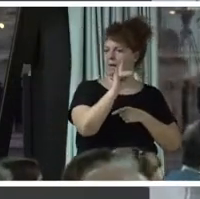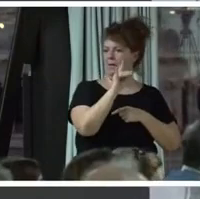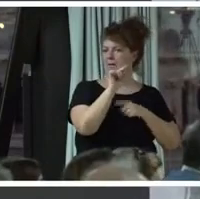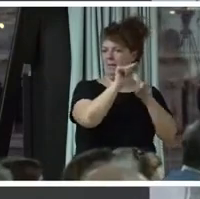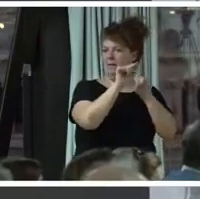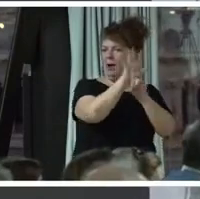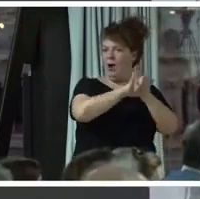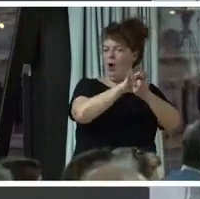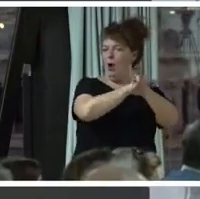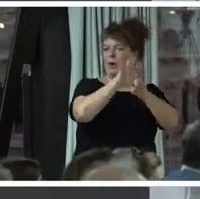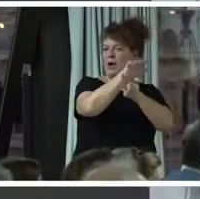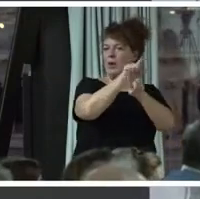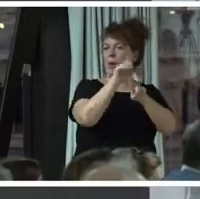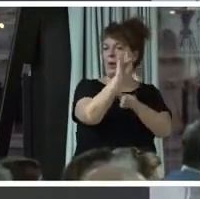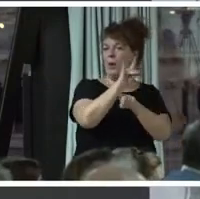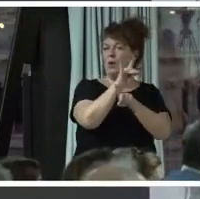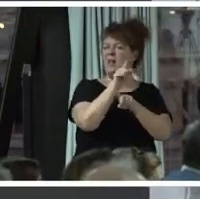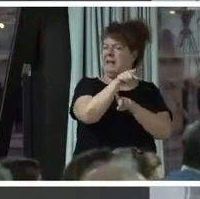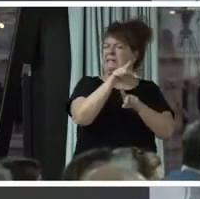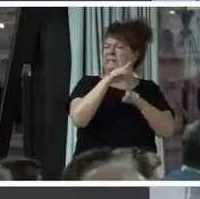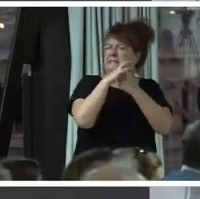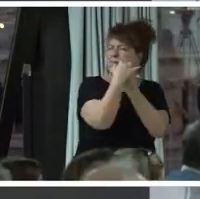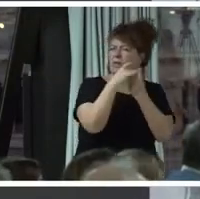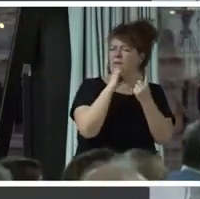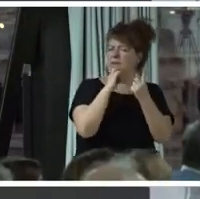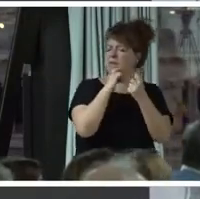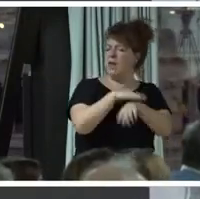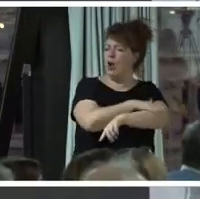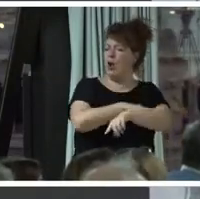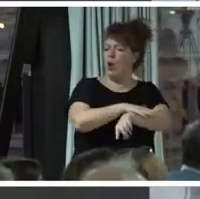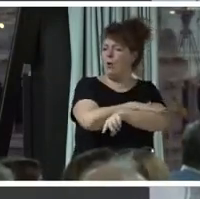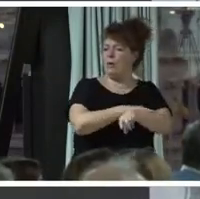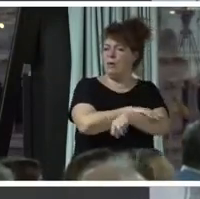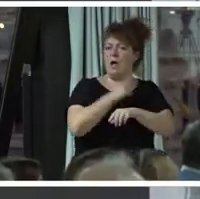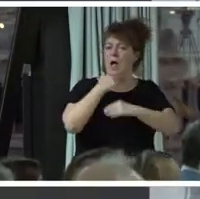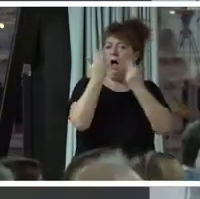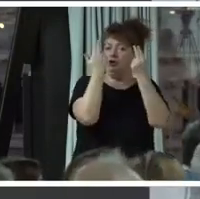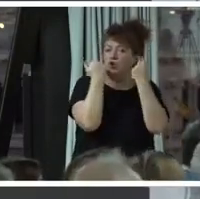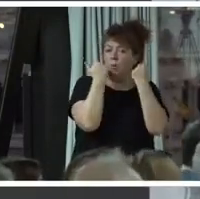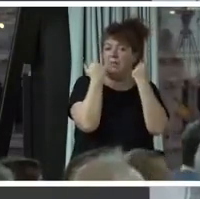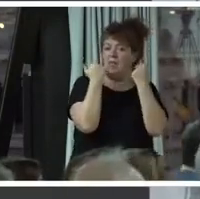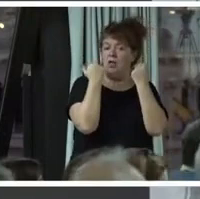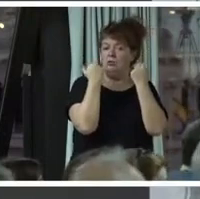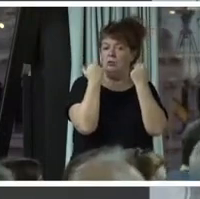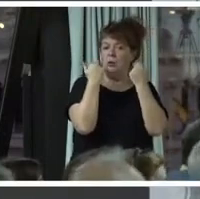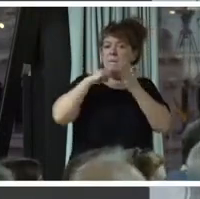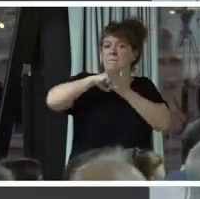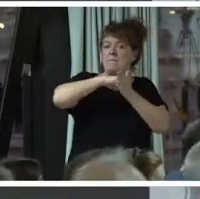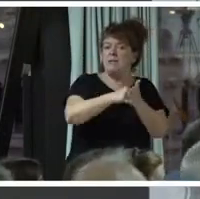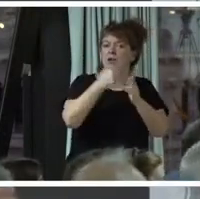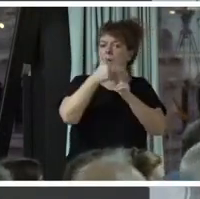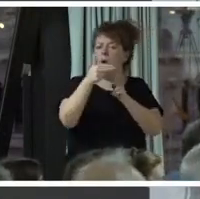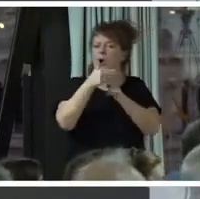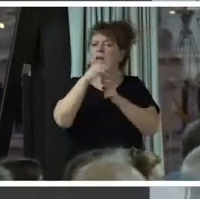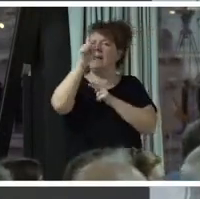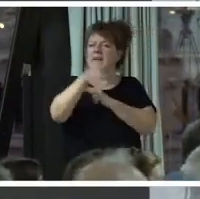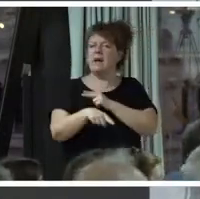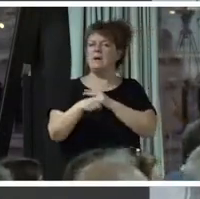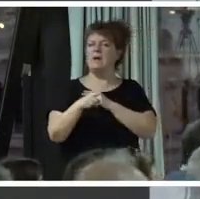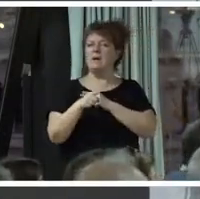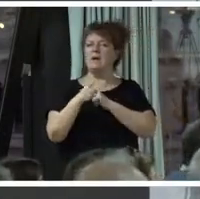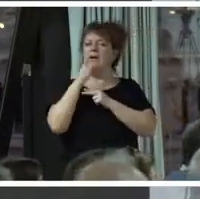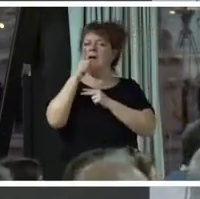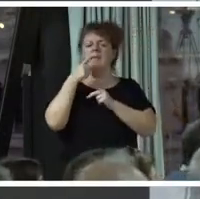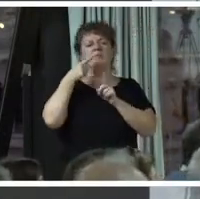han precisamente quienes lo tienen más difícil gobiernos que en general están sometidos ya a una presión política y y de